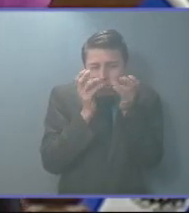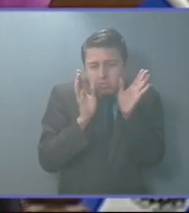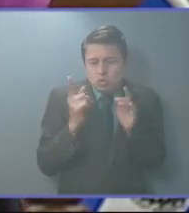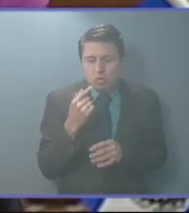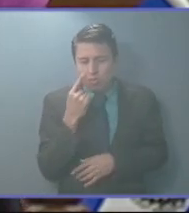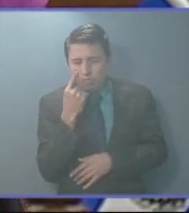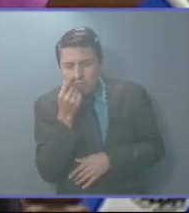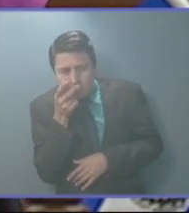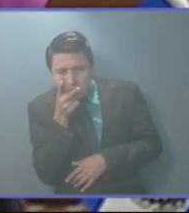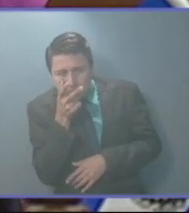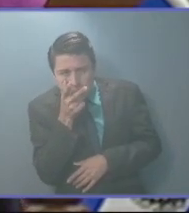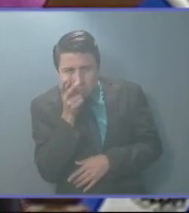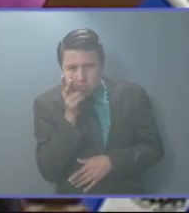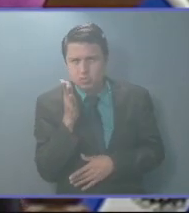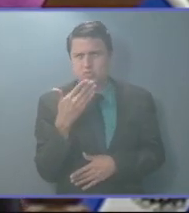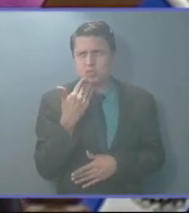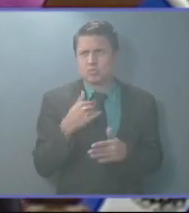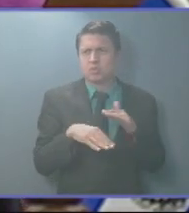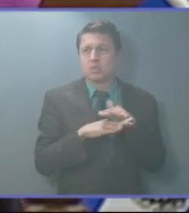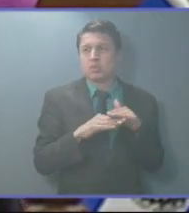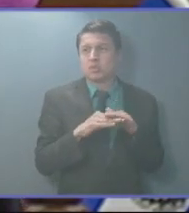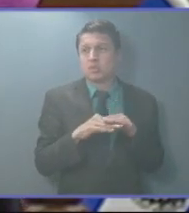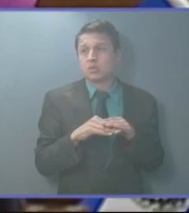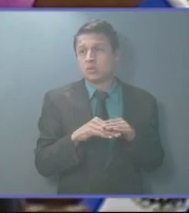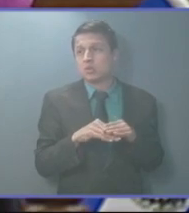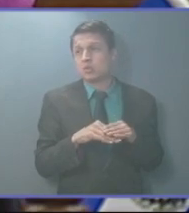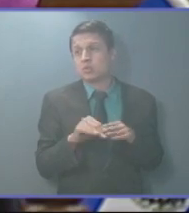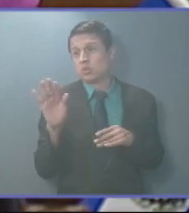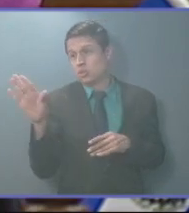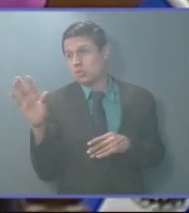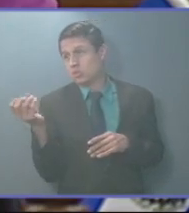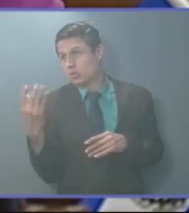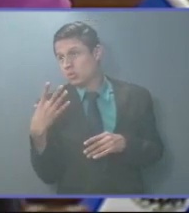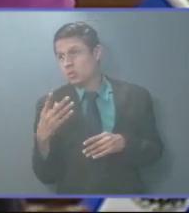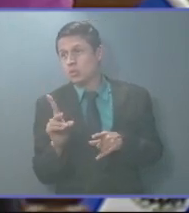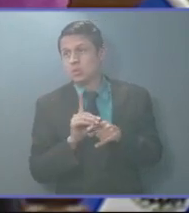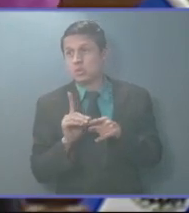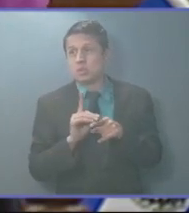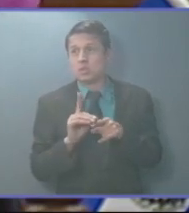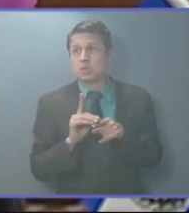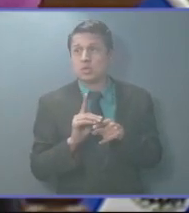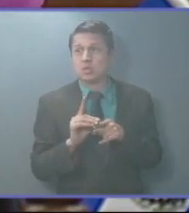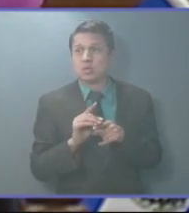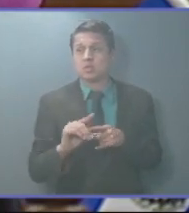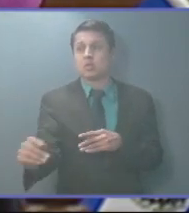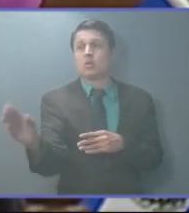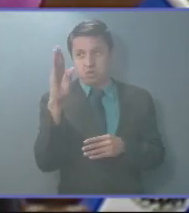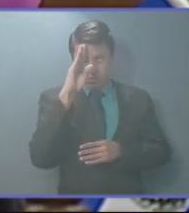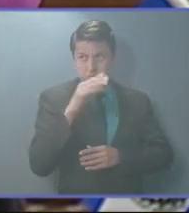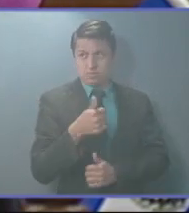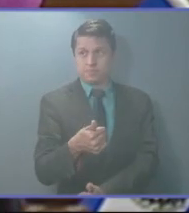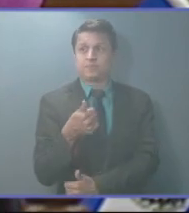entonces en base o tomando en consideración su disciplina como militar